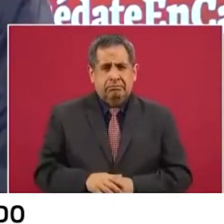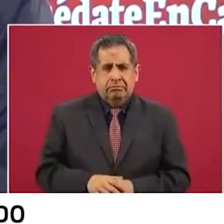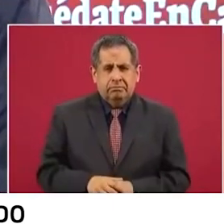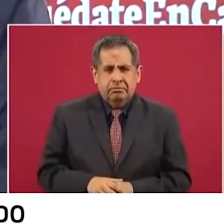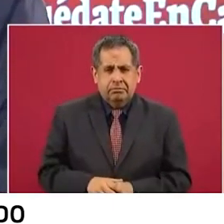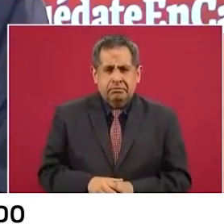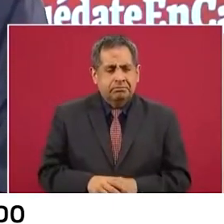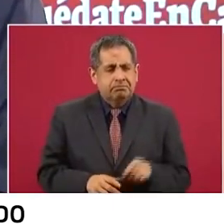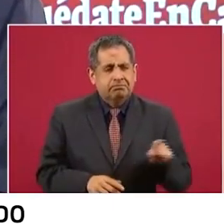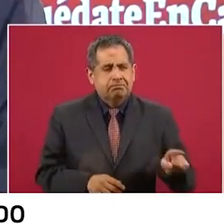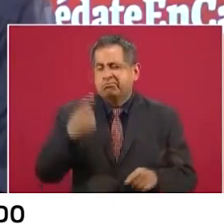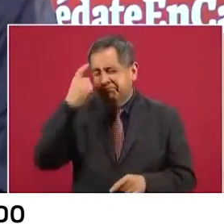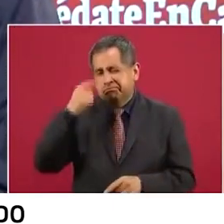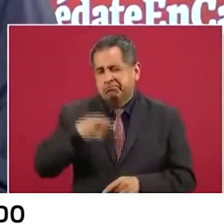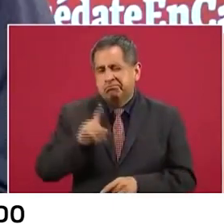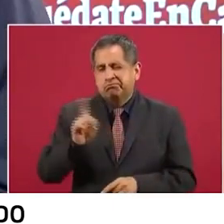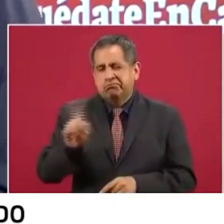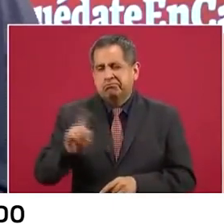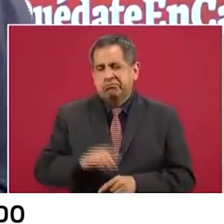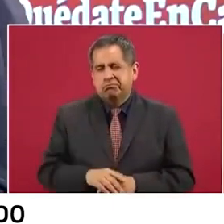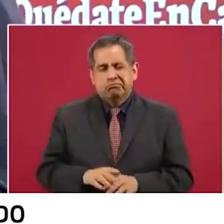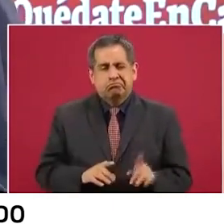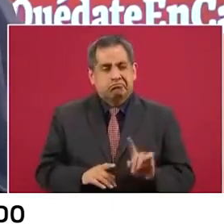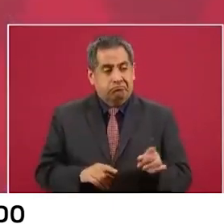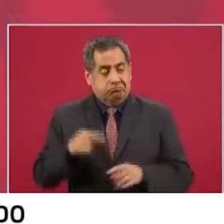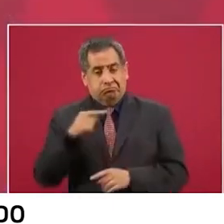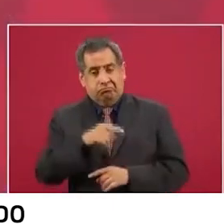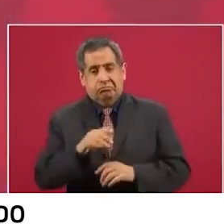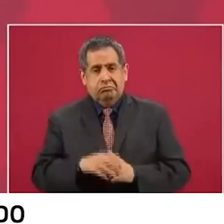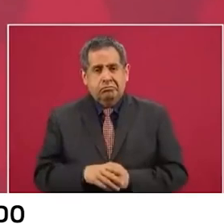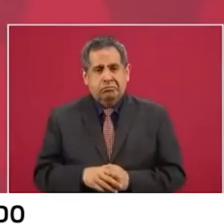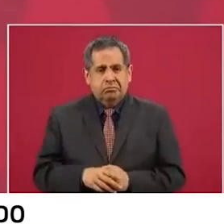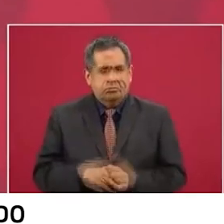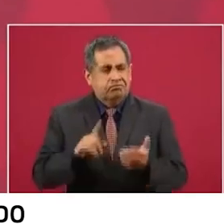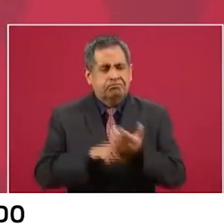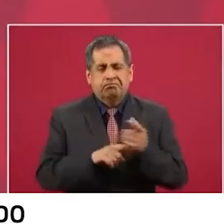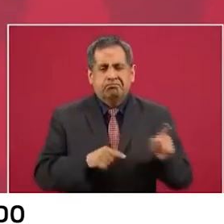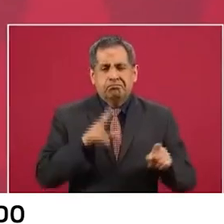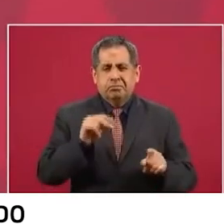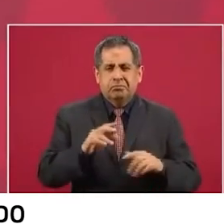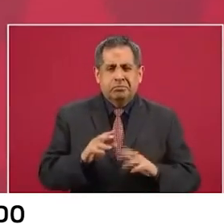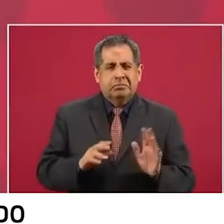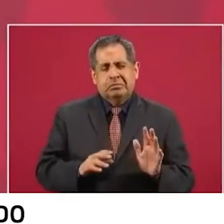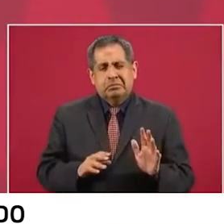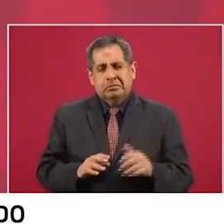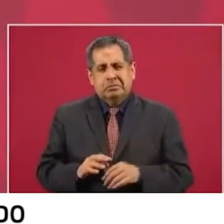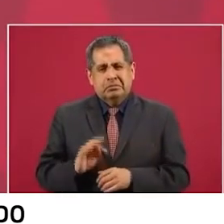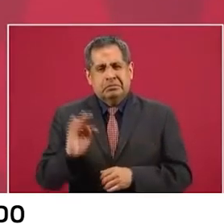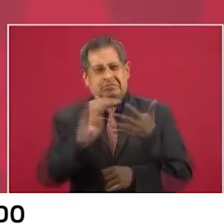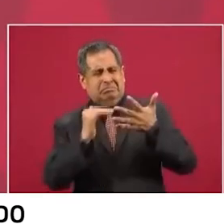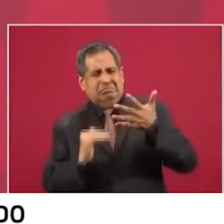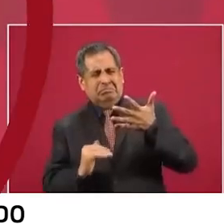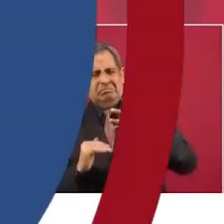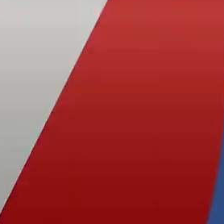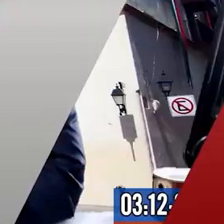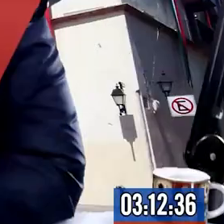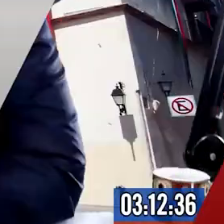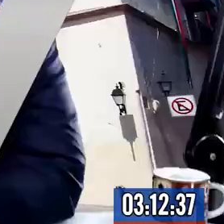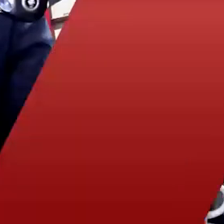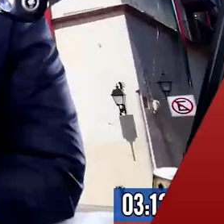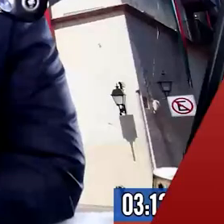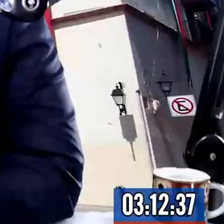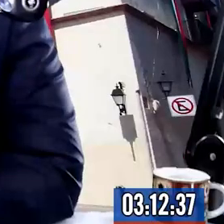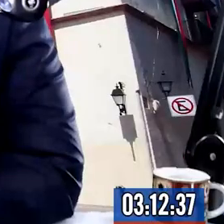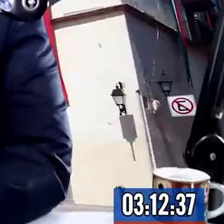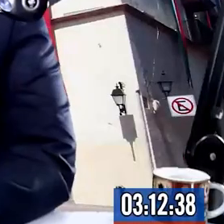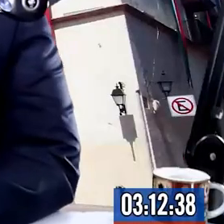Yo dije en su momento que no, que hablando en términos de béisbol, cuando mucho jugaba en Triple A, pero no en grandes